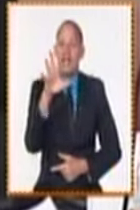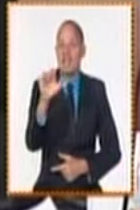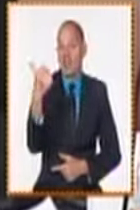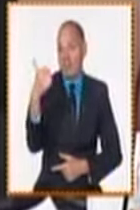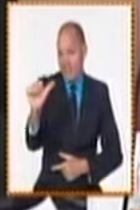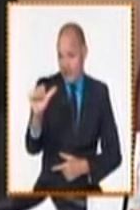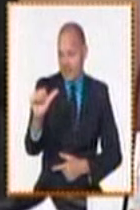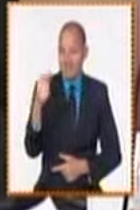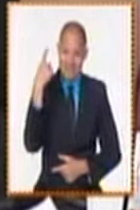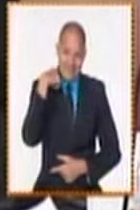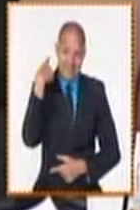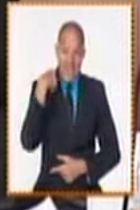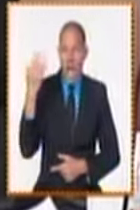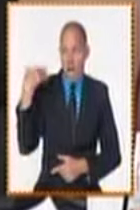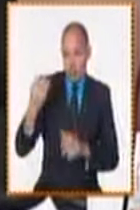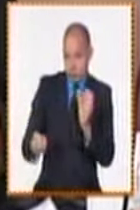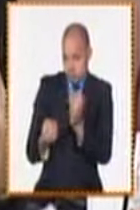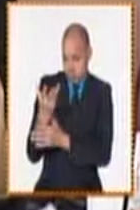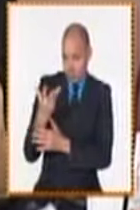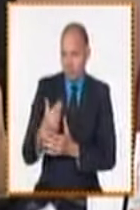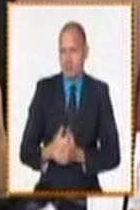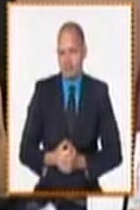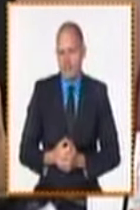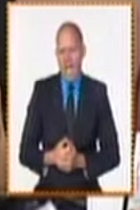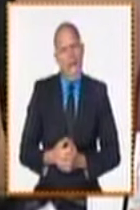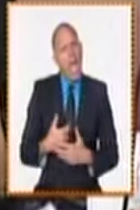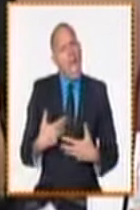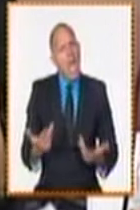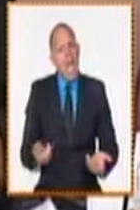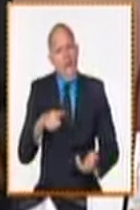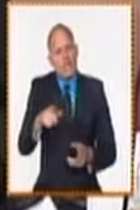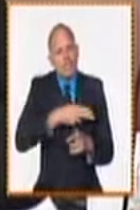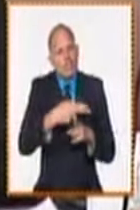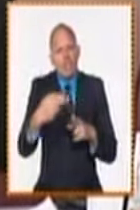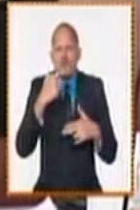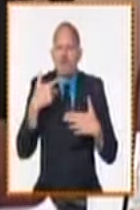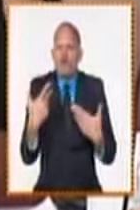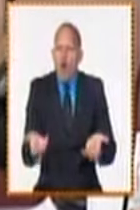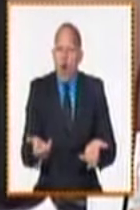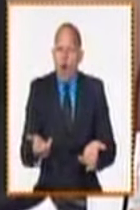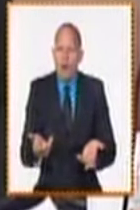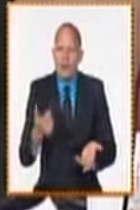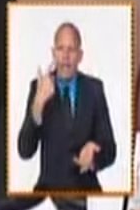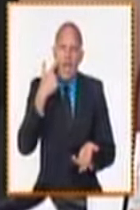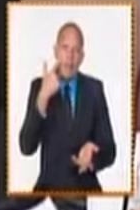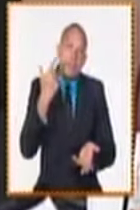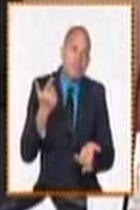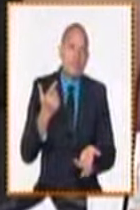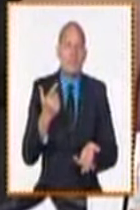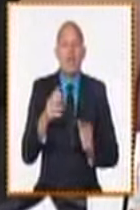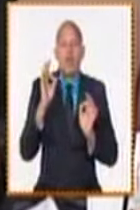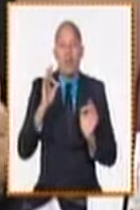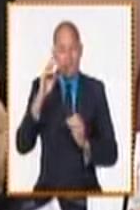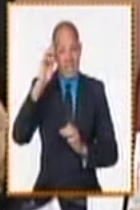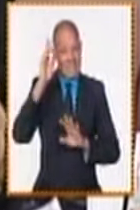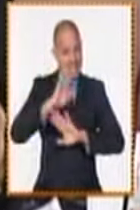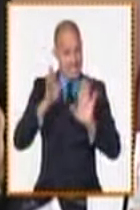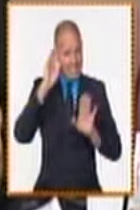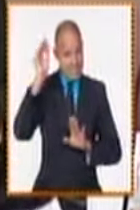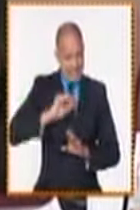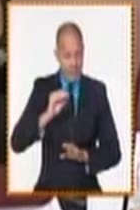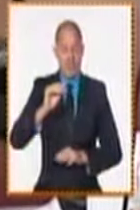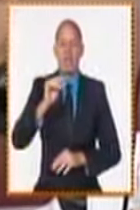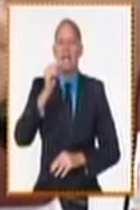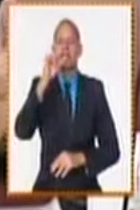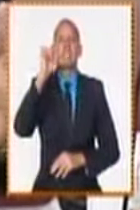fundación como villa. ¿Cuál es la historia de este lugar? ¿Qué pasó mucho antes de que Céspedes entrara a esta